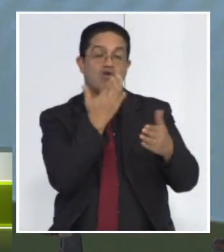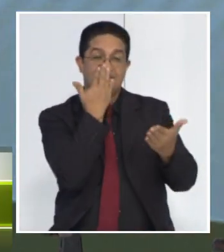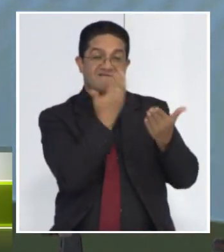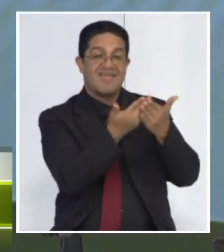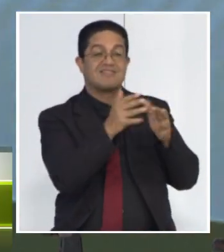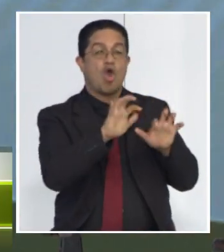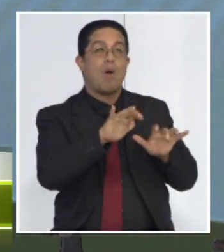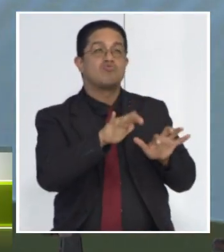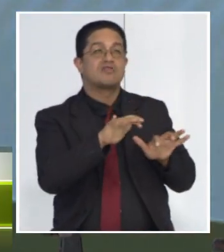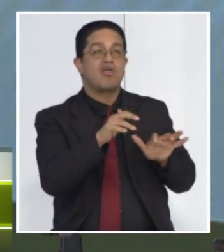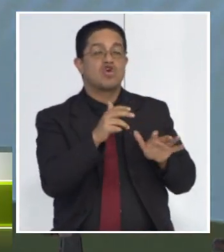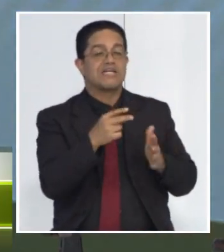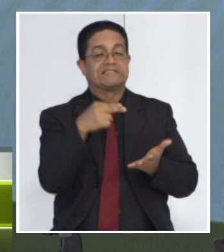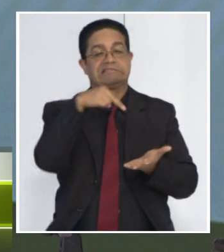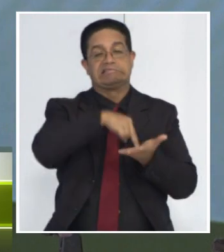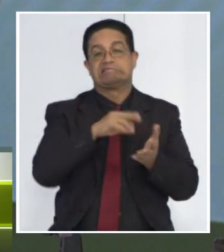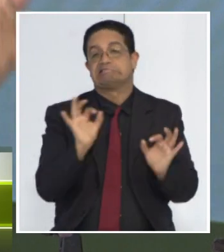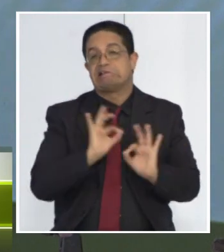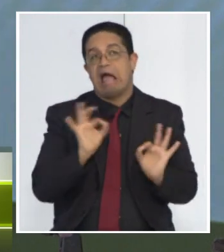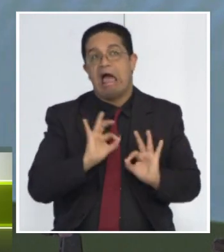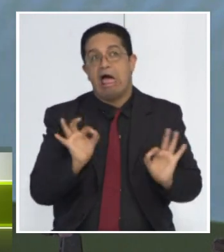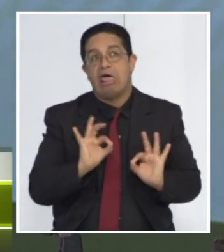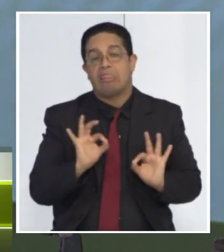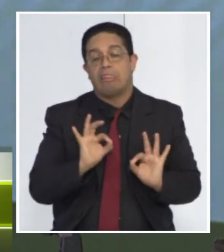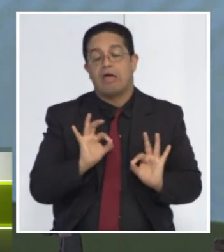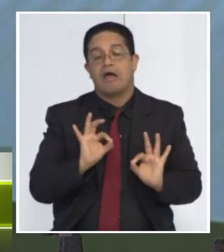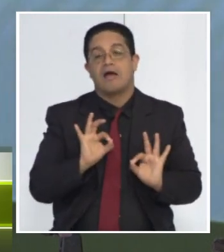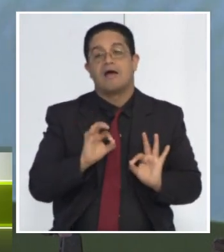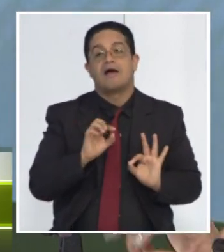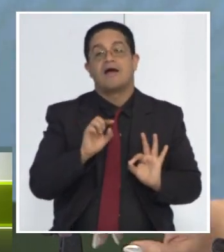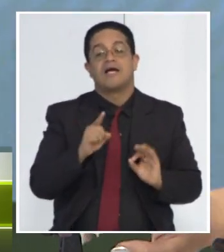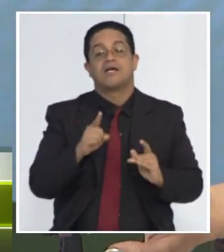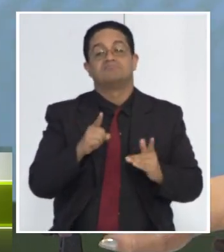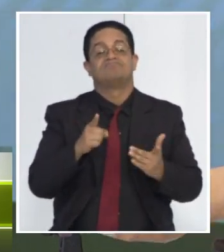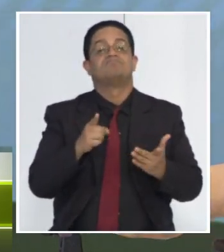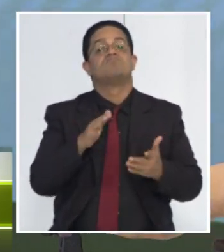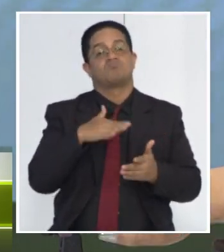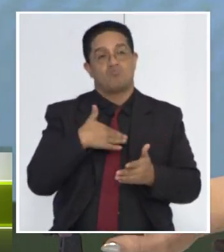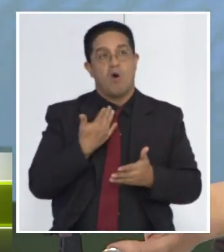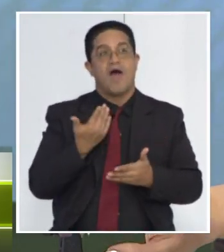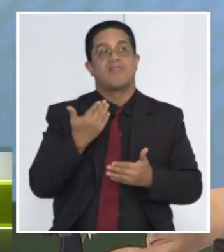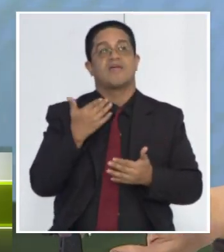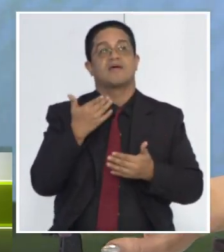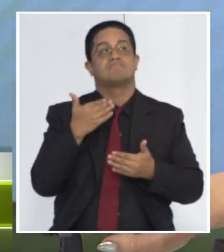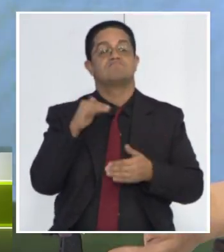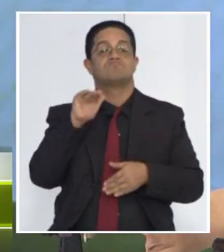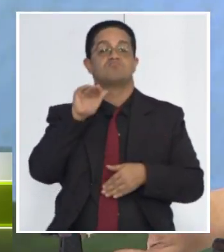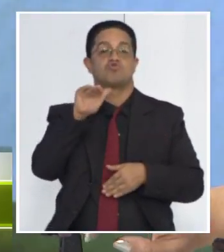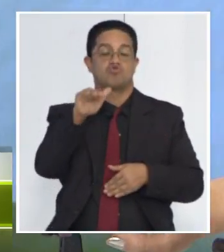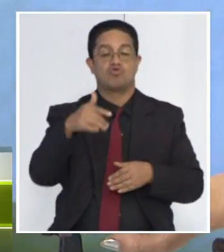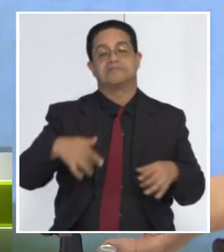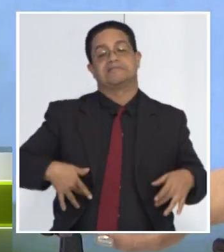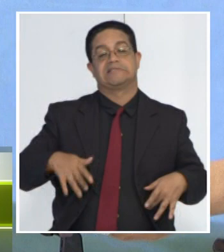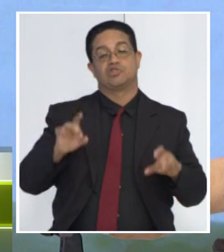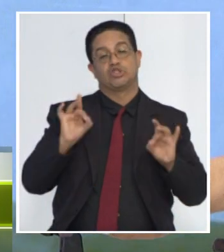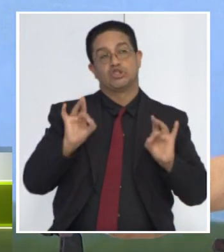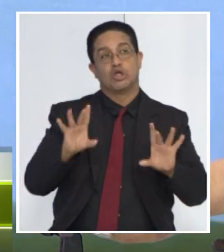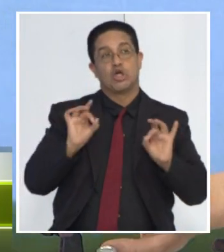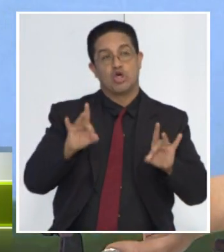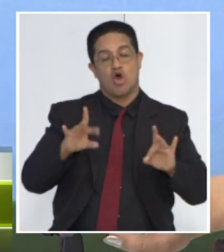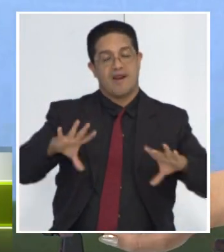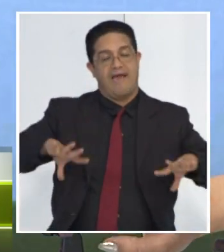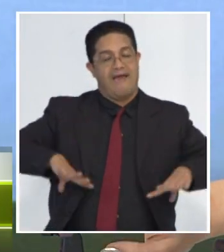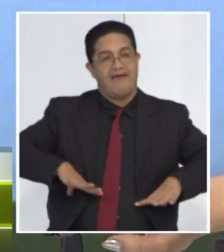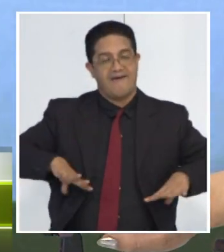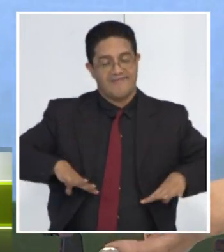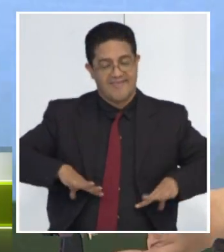computadora y no pararse, no hacer ejercicio, no hacer ejercicio de estiramiento, te puede producir problemas de dolores articulares en las caderas, en